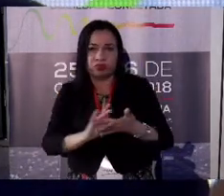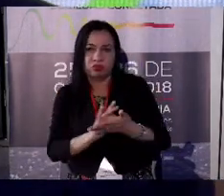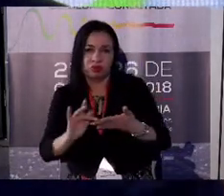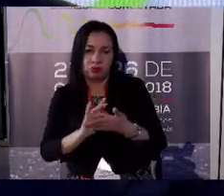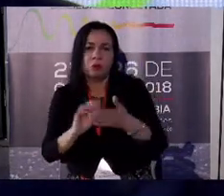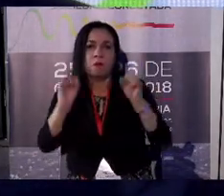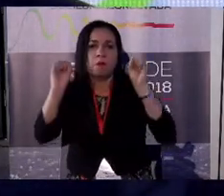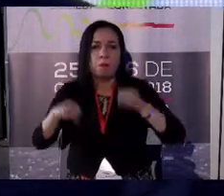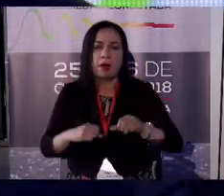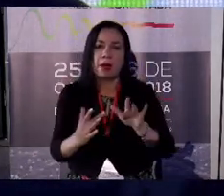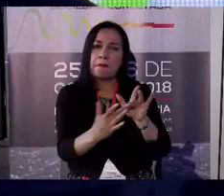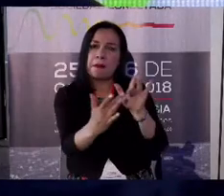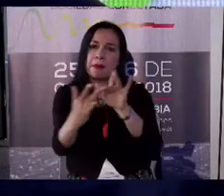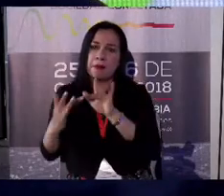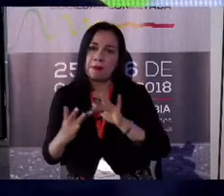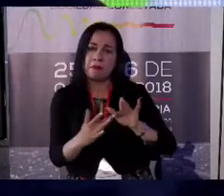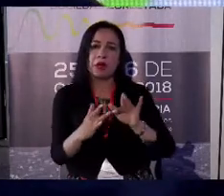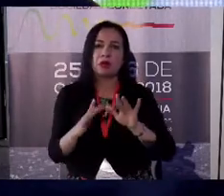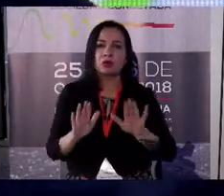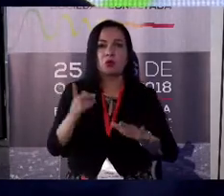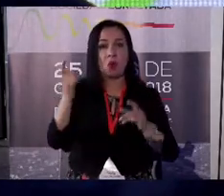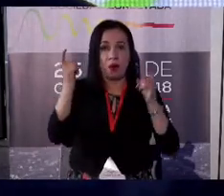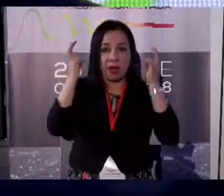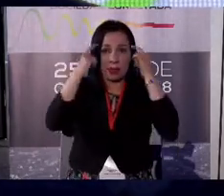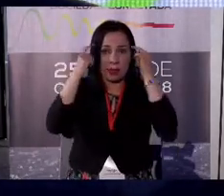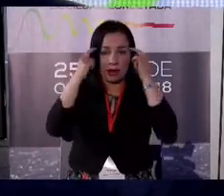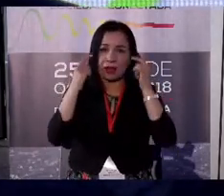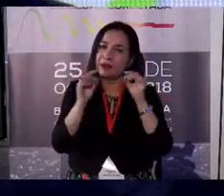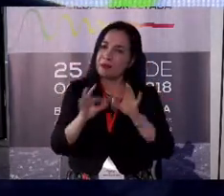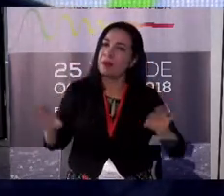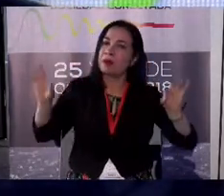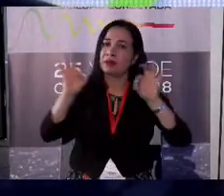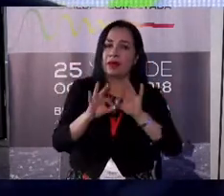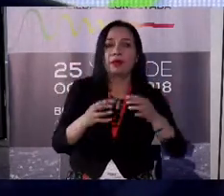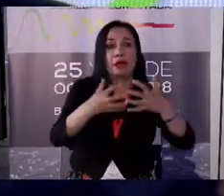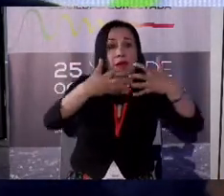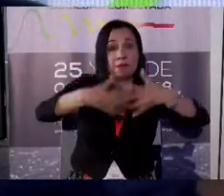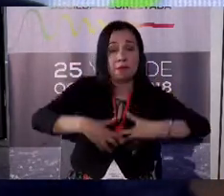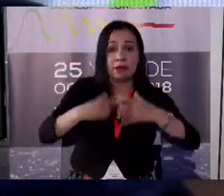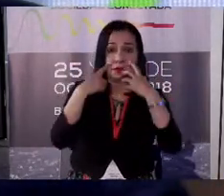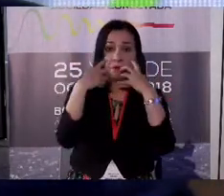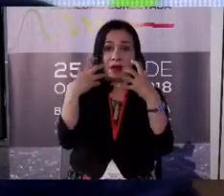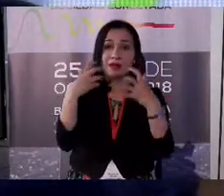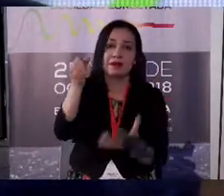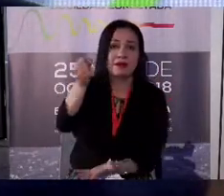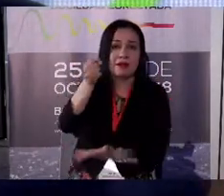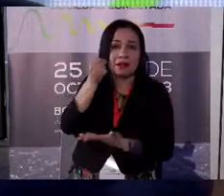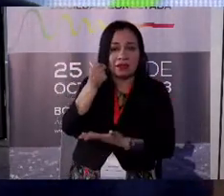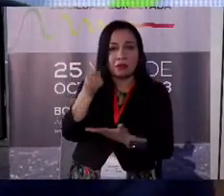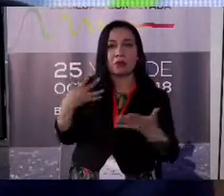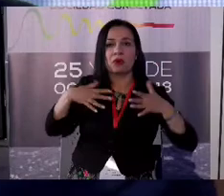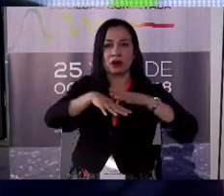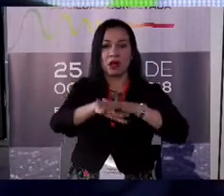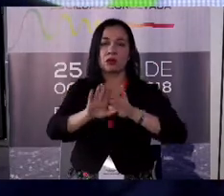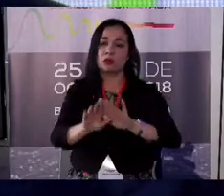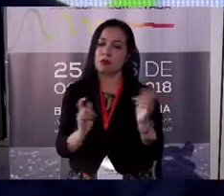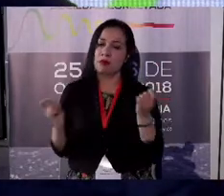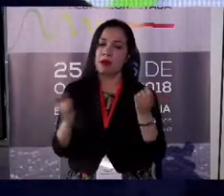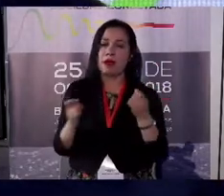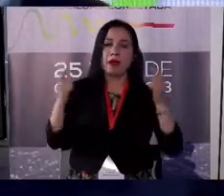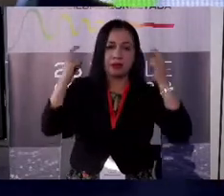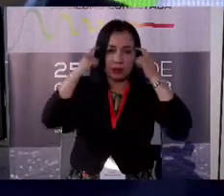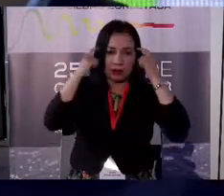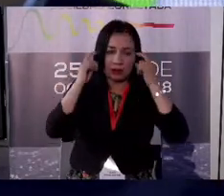inteligente, ¿no? Es fundamental para las empresas poder maximizar esos activos que son las redes de una manera inteligente